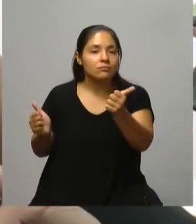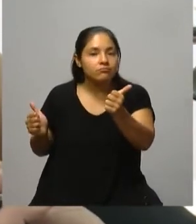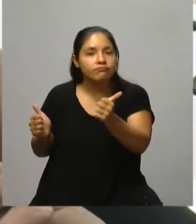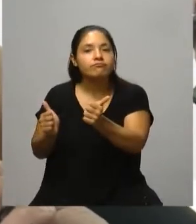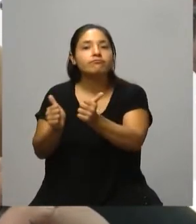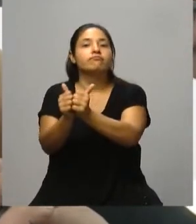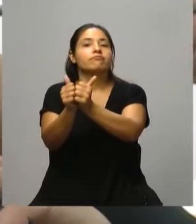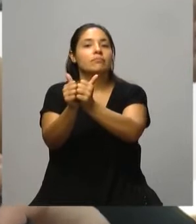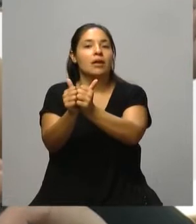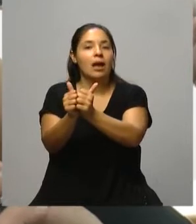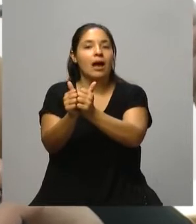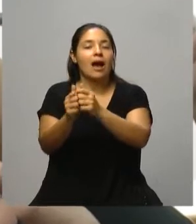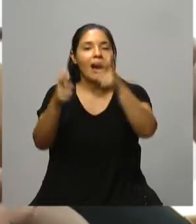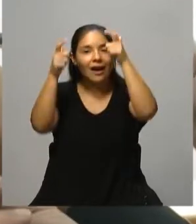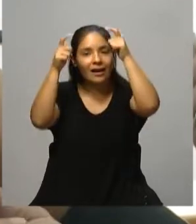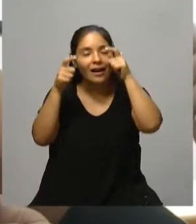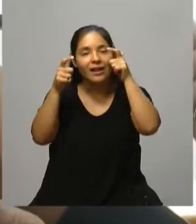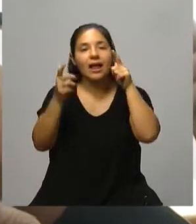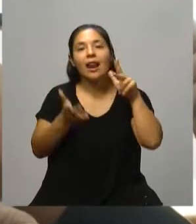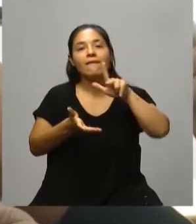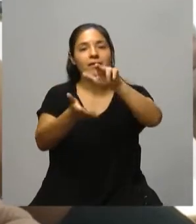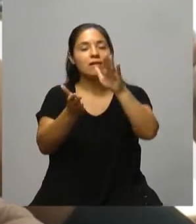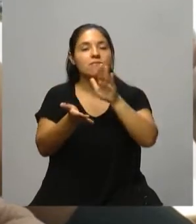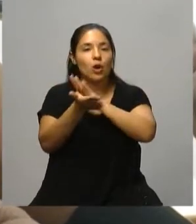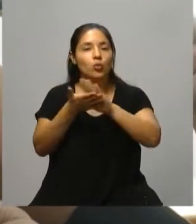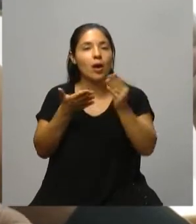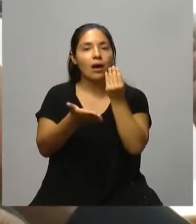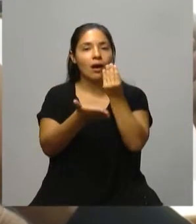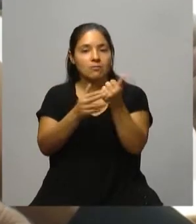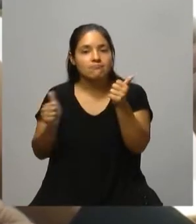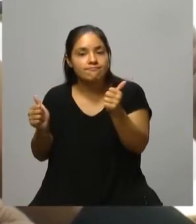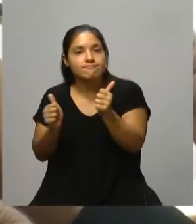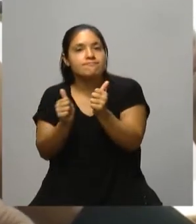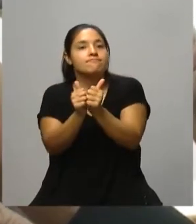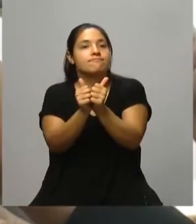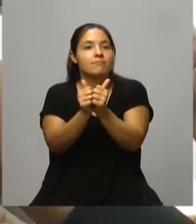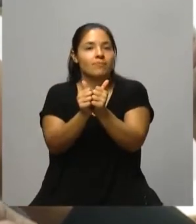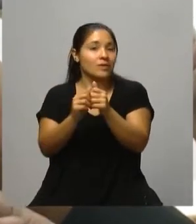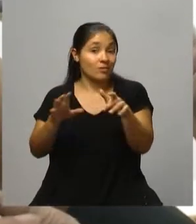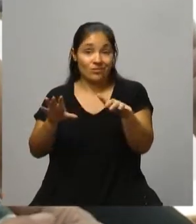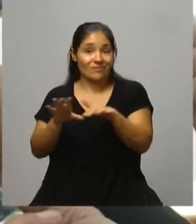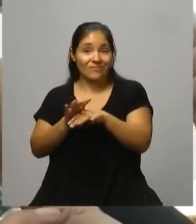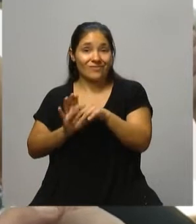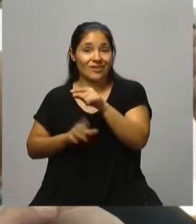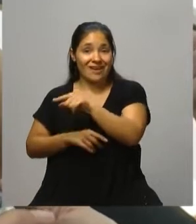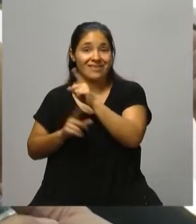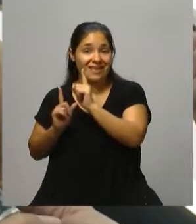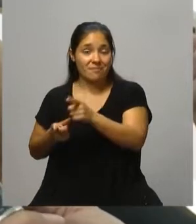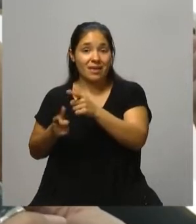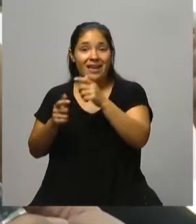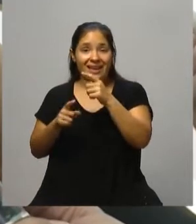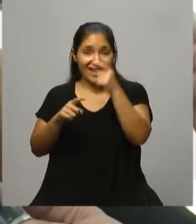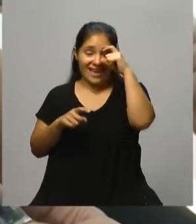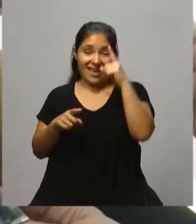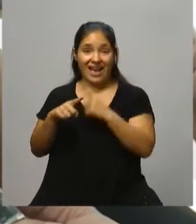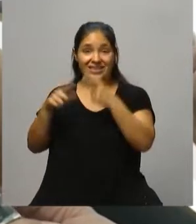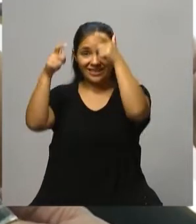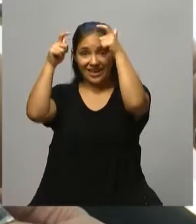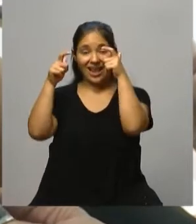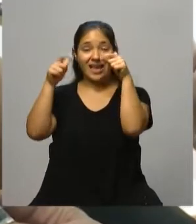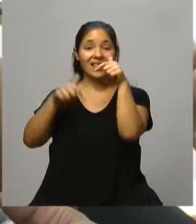Petri, que bueno, no se le renovó su banca, o ahí hubo algo interno en la Unión Cívica Radical que no pudo...